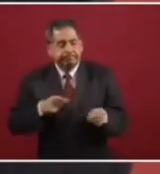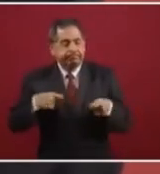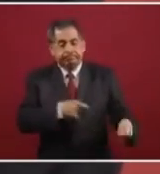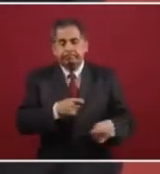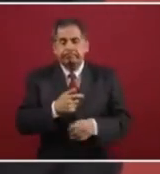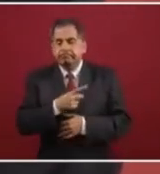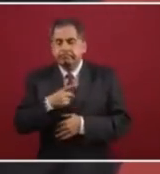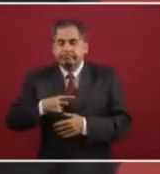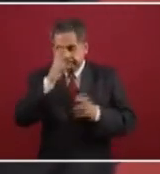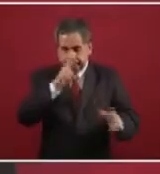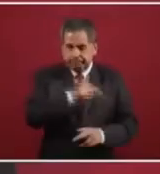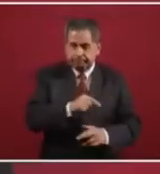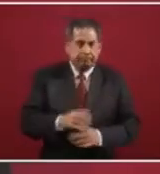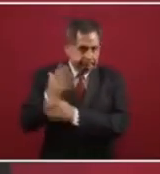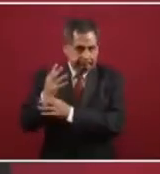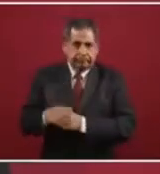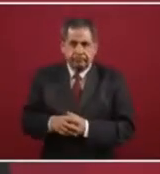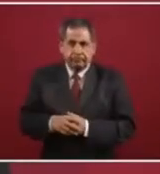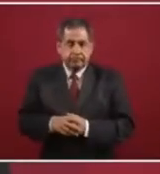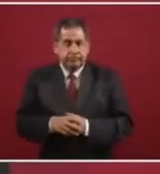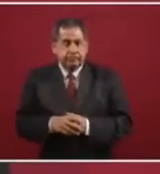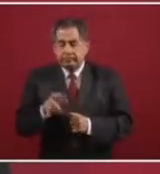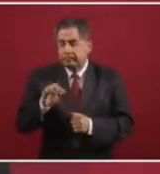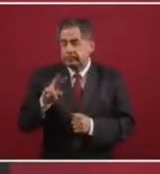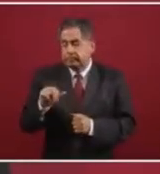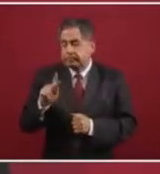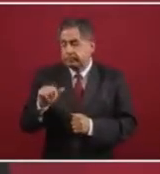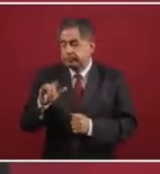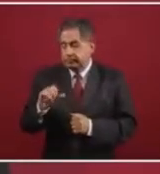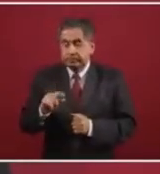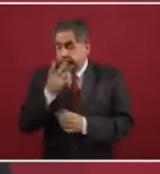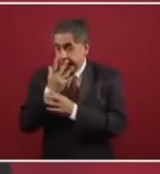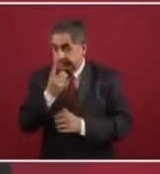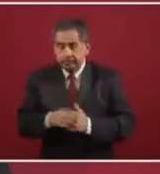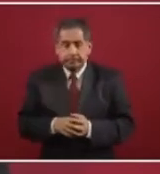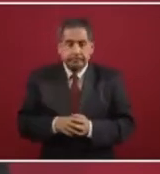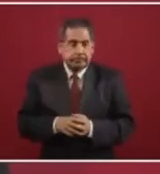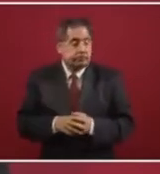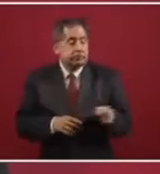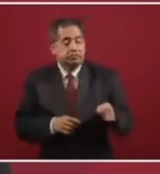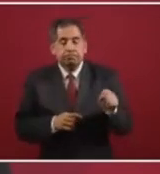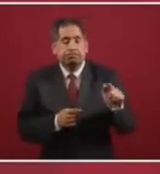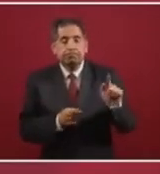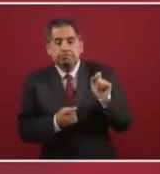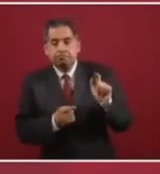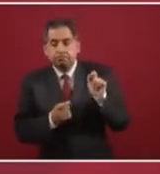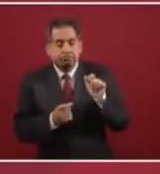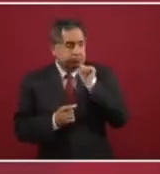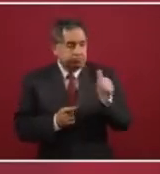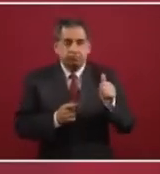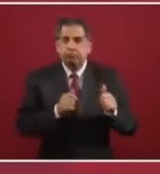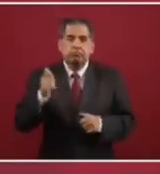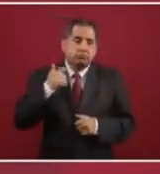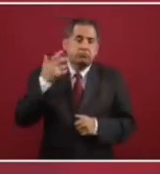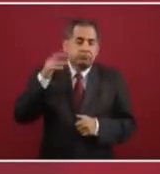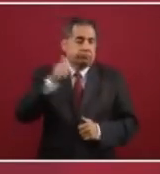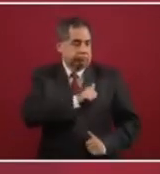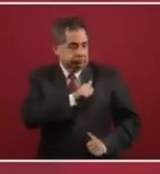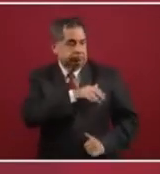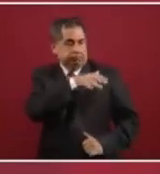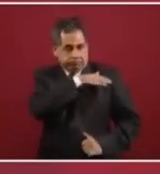cito, a Riva Palacio, por no haber cobrado sus haberes de coronel y general e